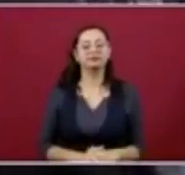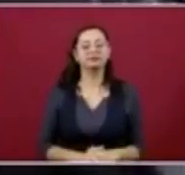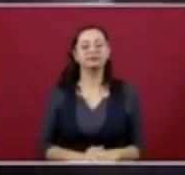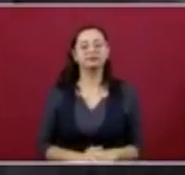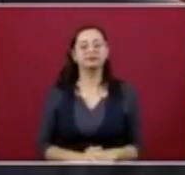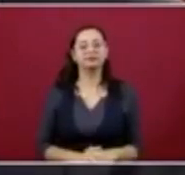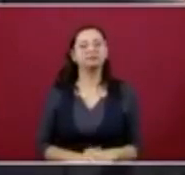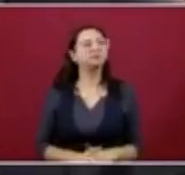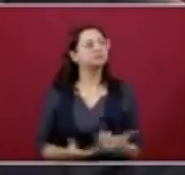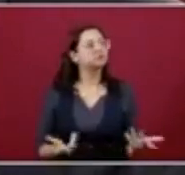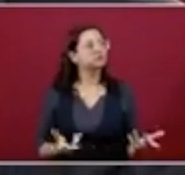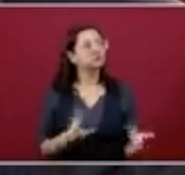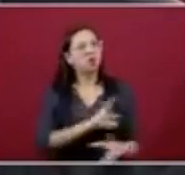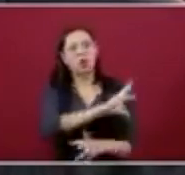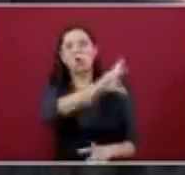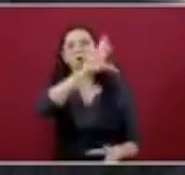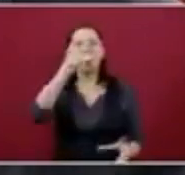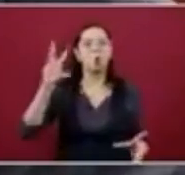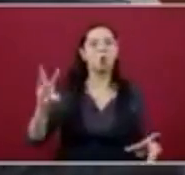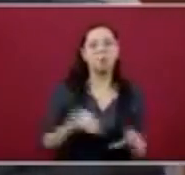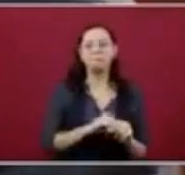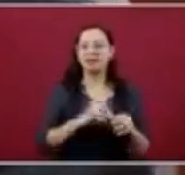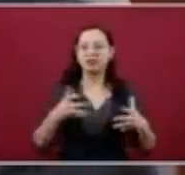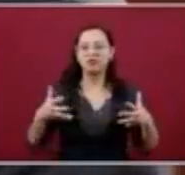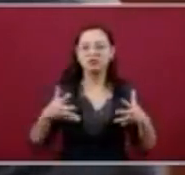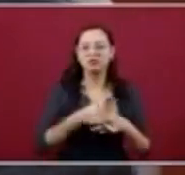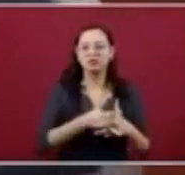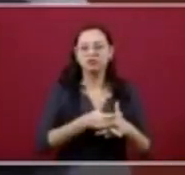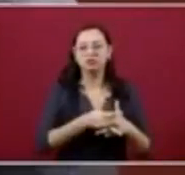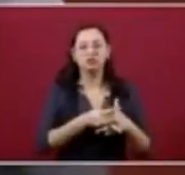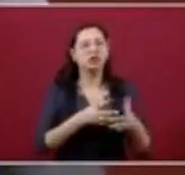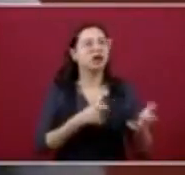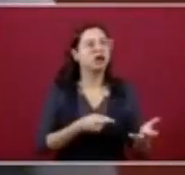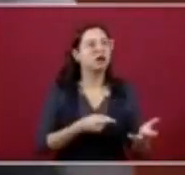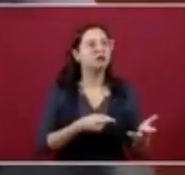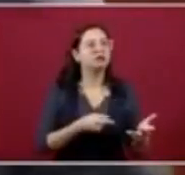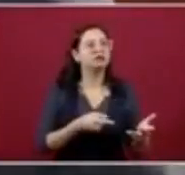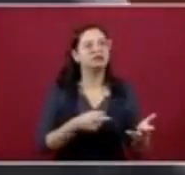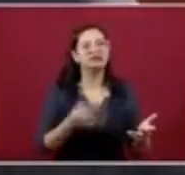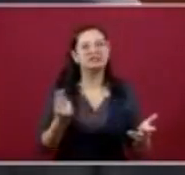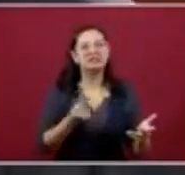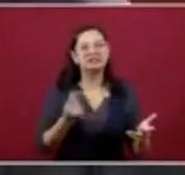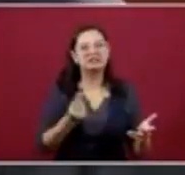Tenía toda la estructura y si se necesitaba algo, se contrataba.